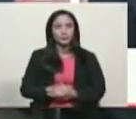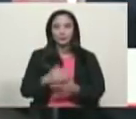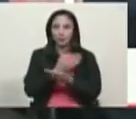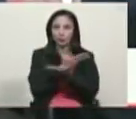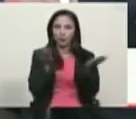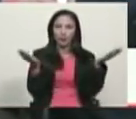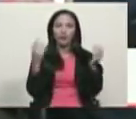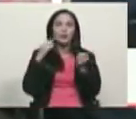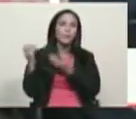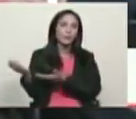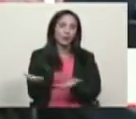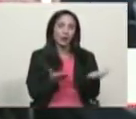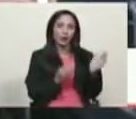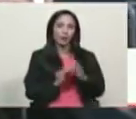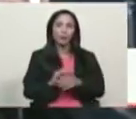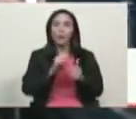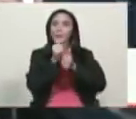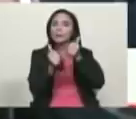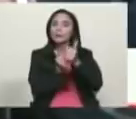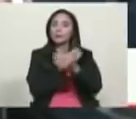amigas, vicepresidenta,